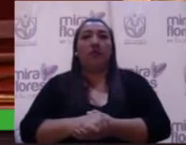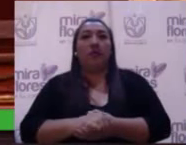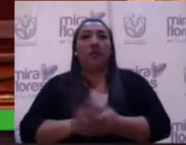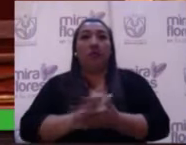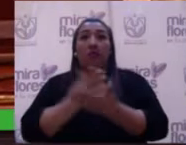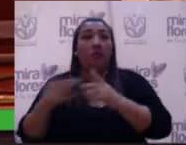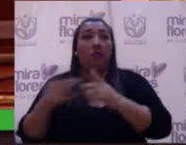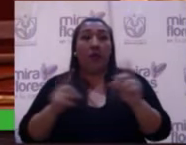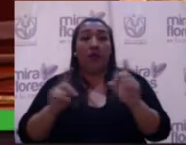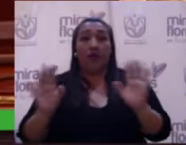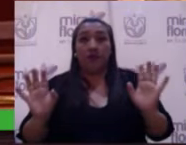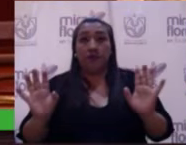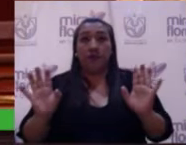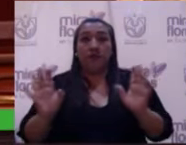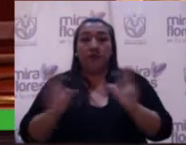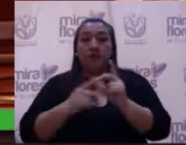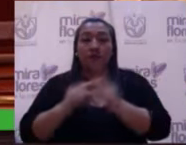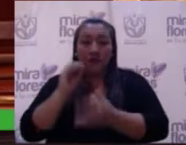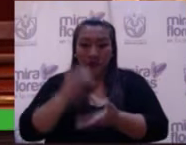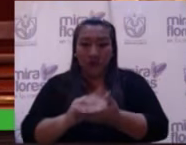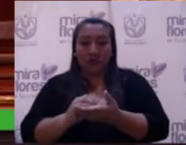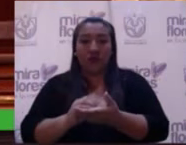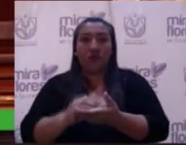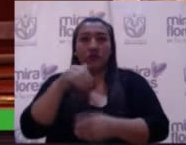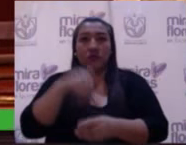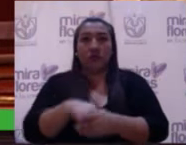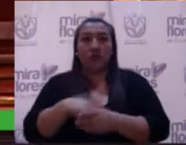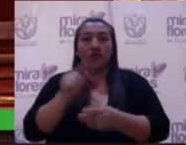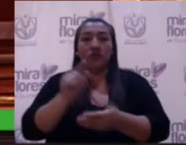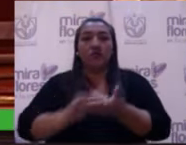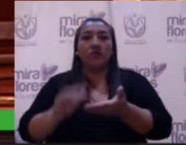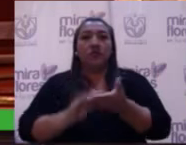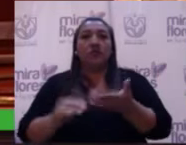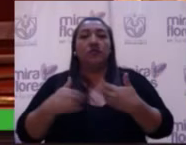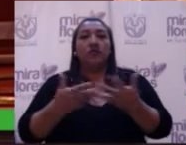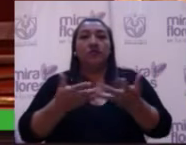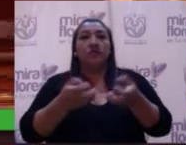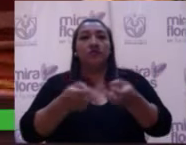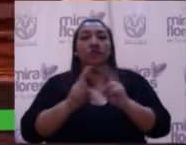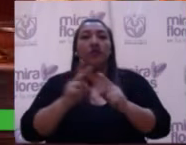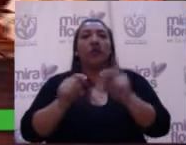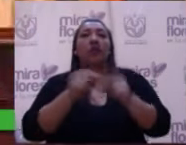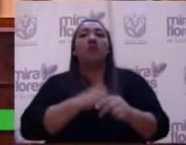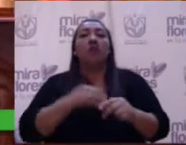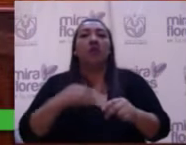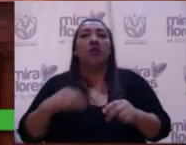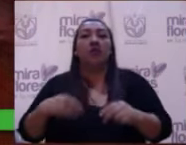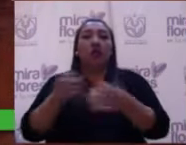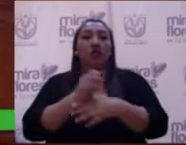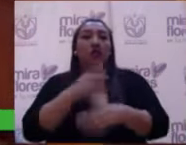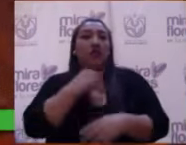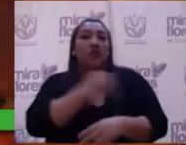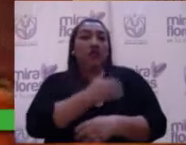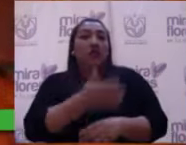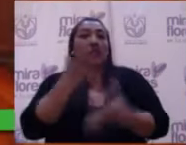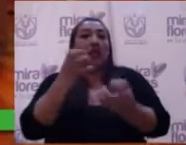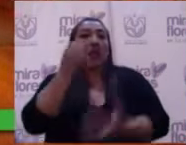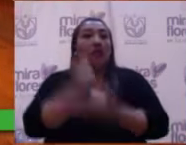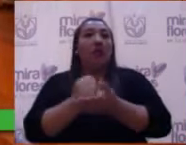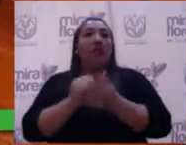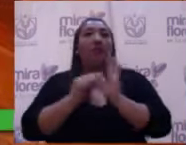habiendo debate, vamos a proceder a votar esta licencia solicitada. Aquellos miembros del Consejo que estén a favor de